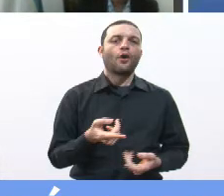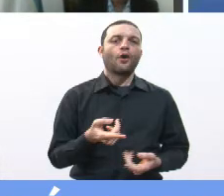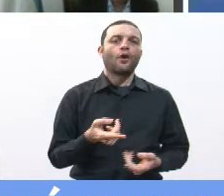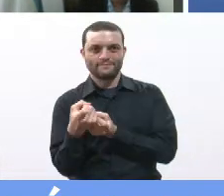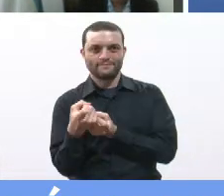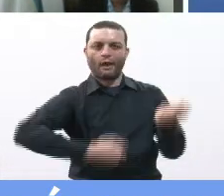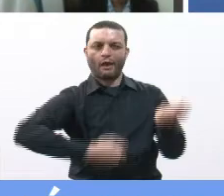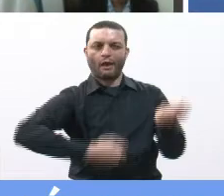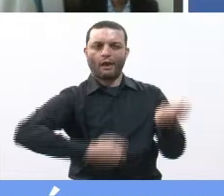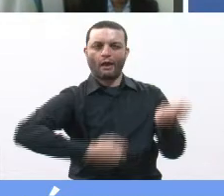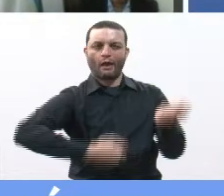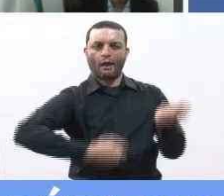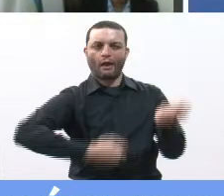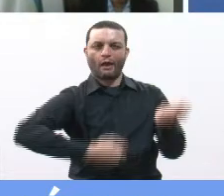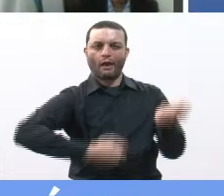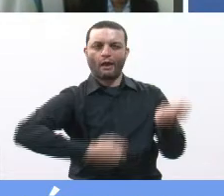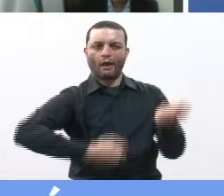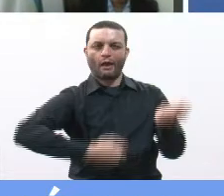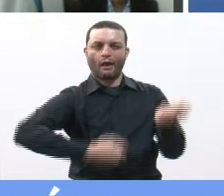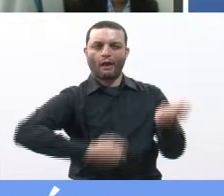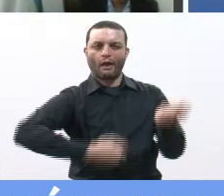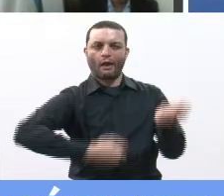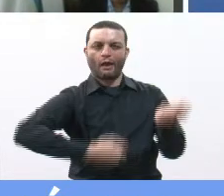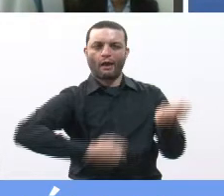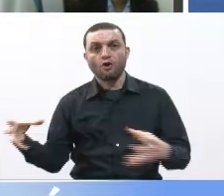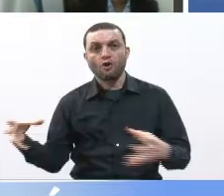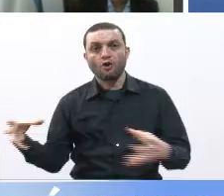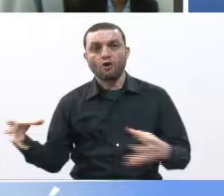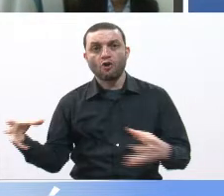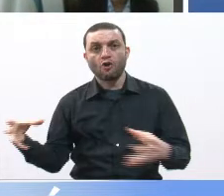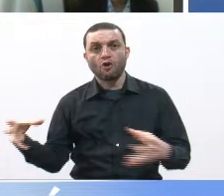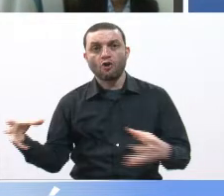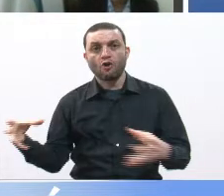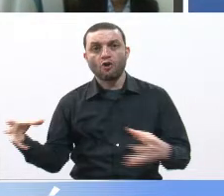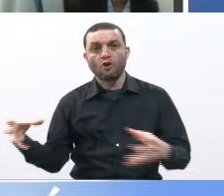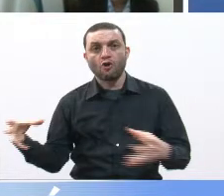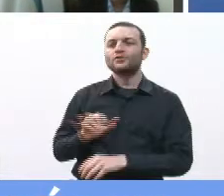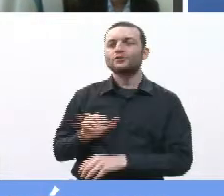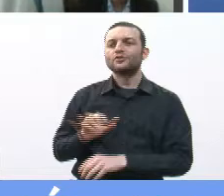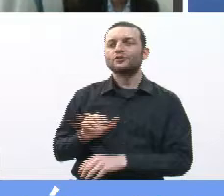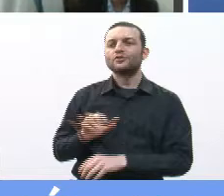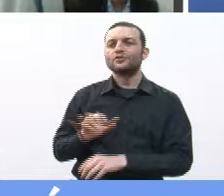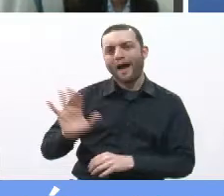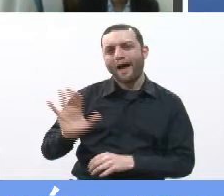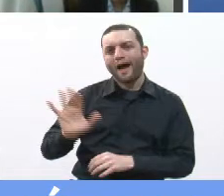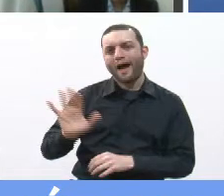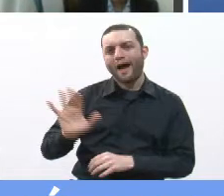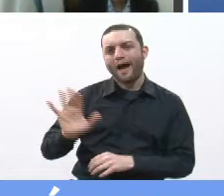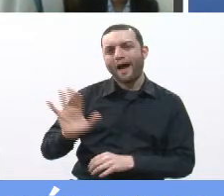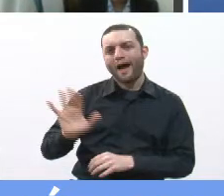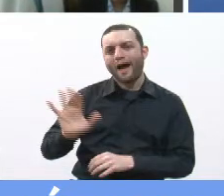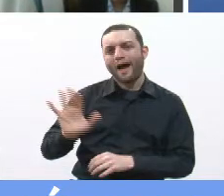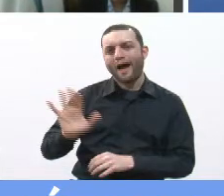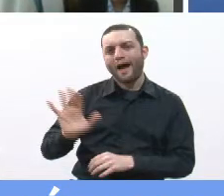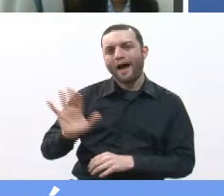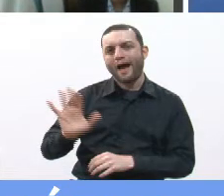favorables, los amenazamos, le hacemos desplantes, acusaciones, como